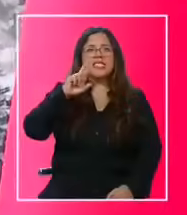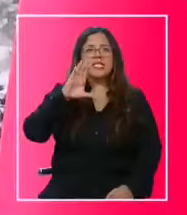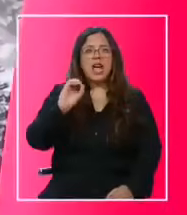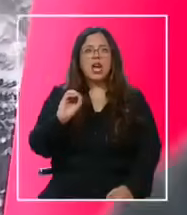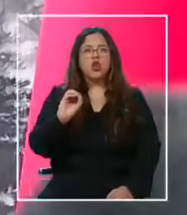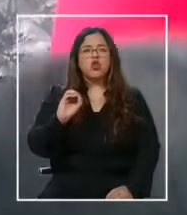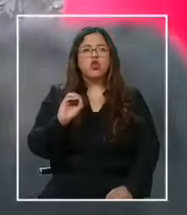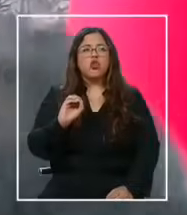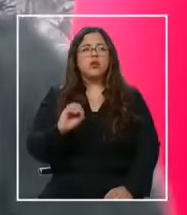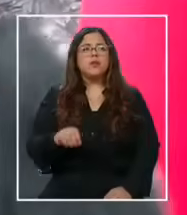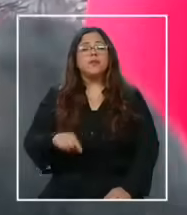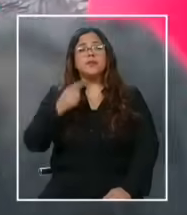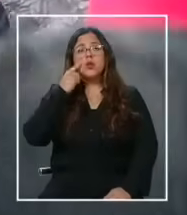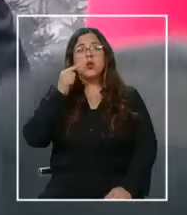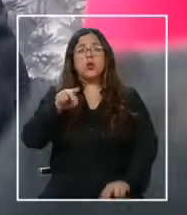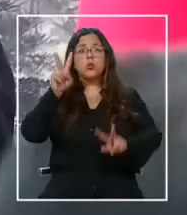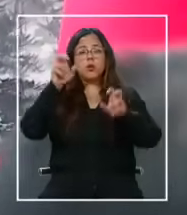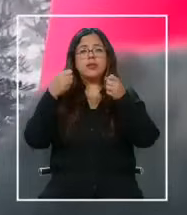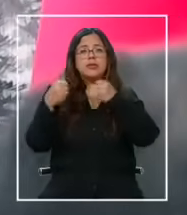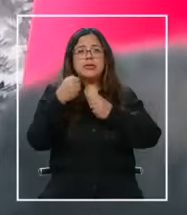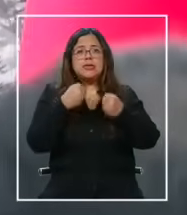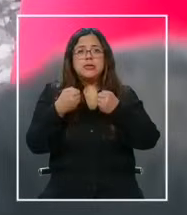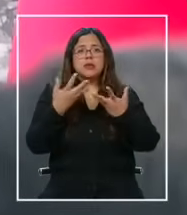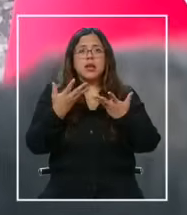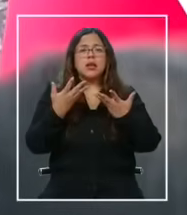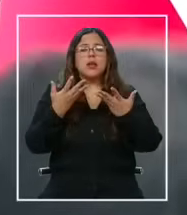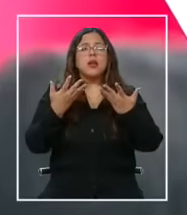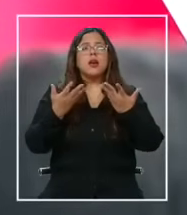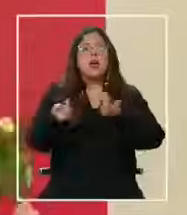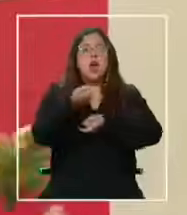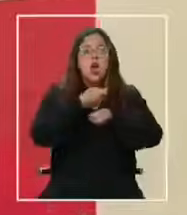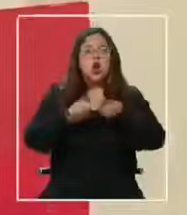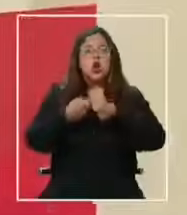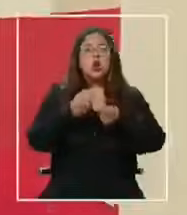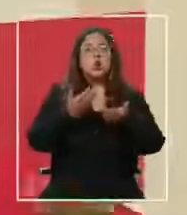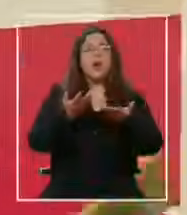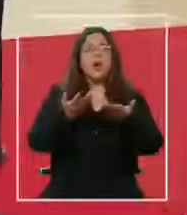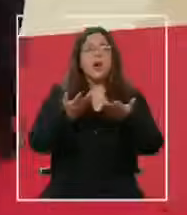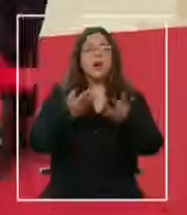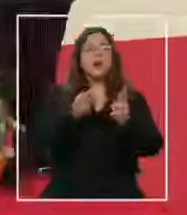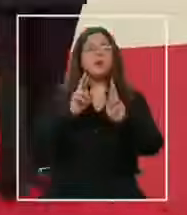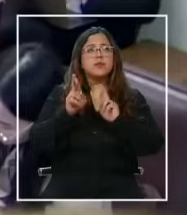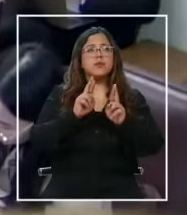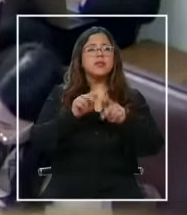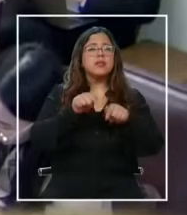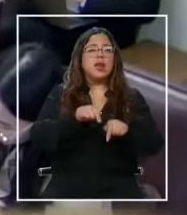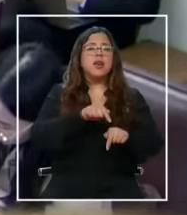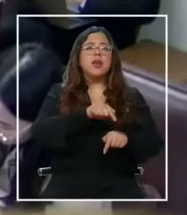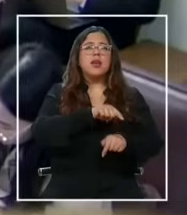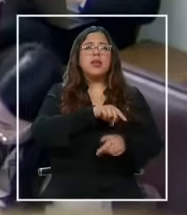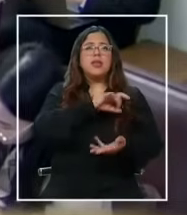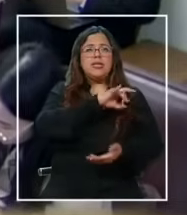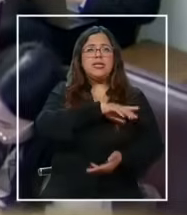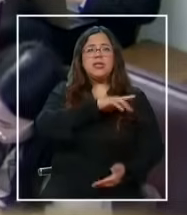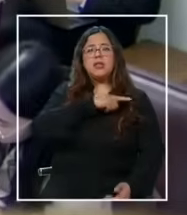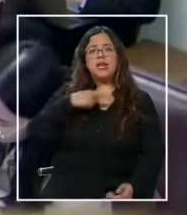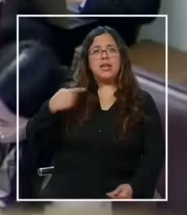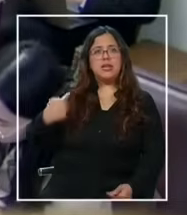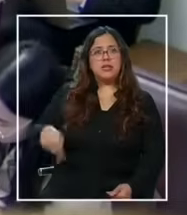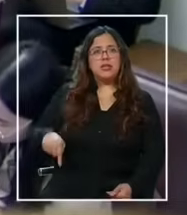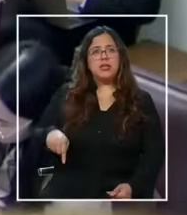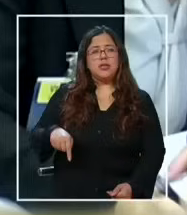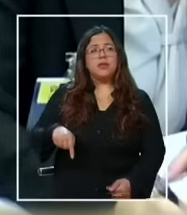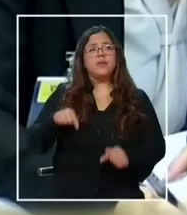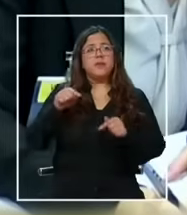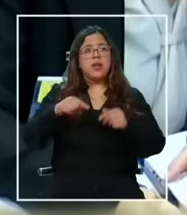nacionales es un foco de tensión en las relaciones económicas entre Santiago y Beijing hasta la comisión de economía del senado